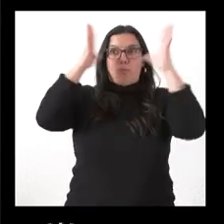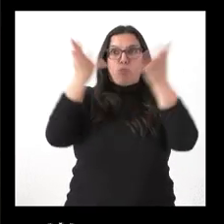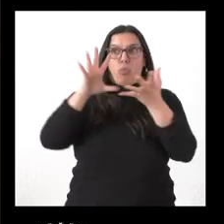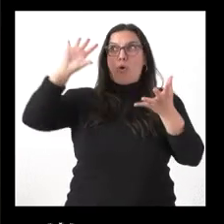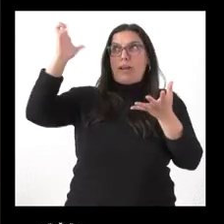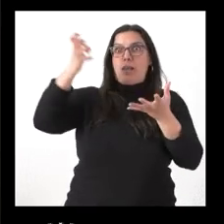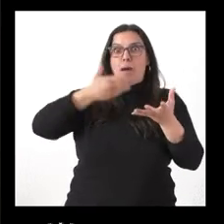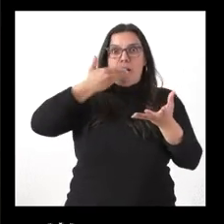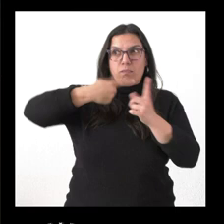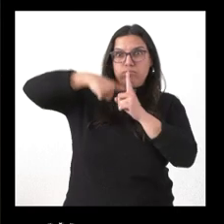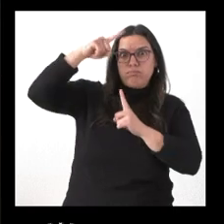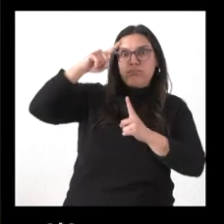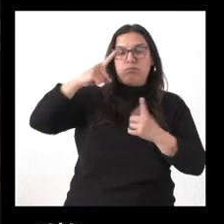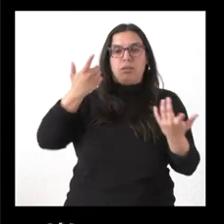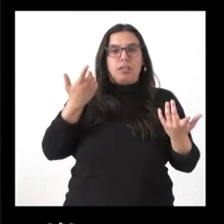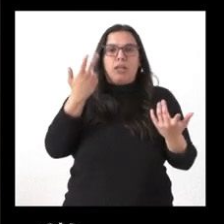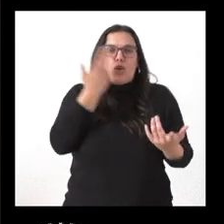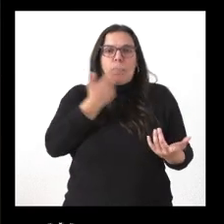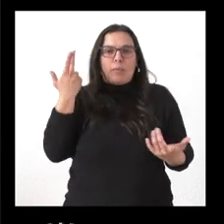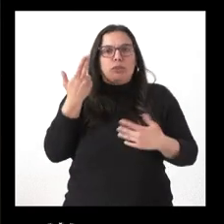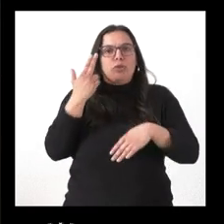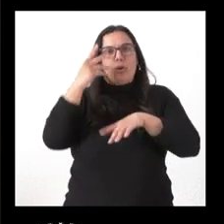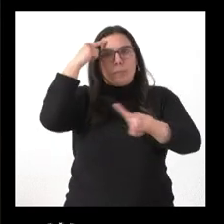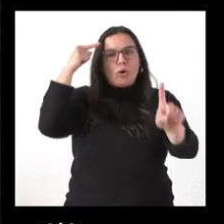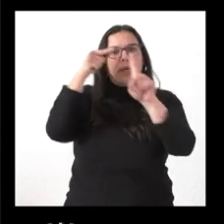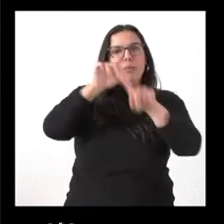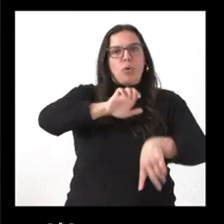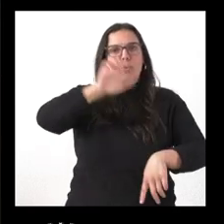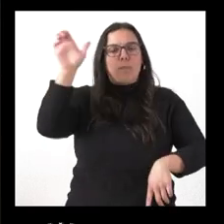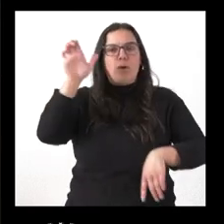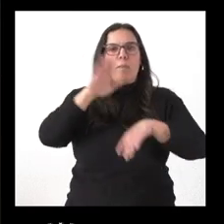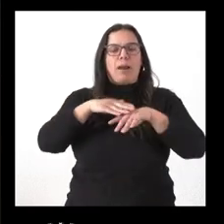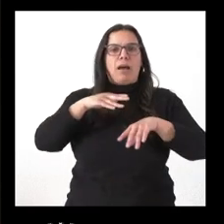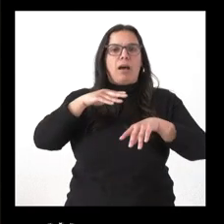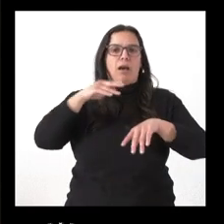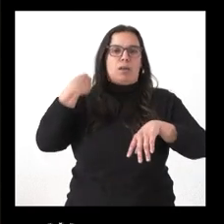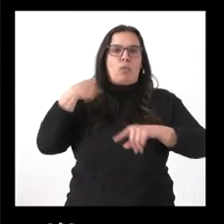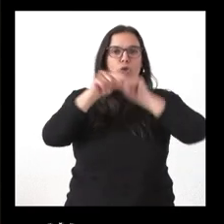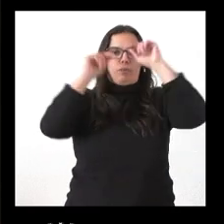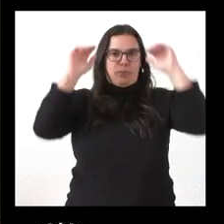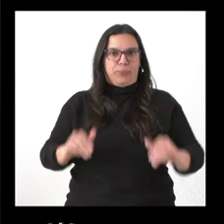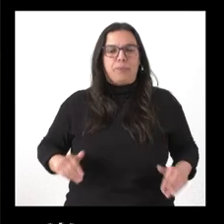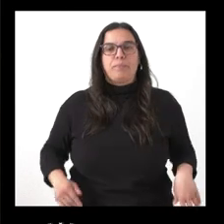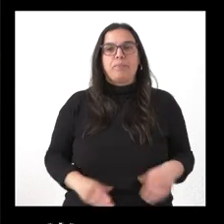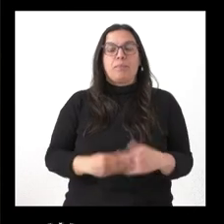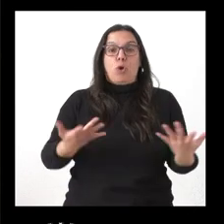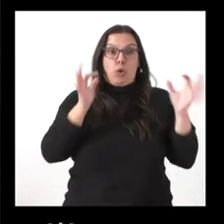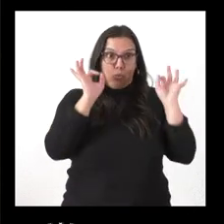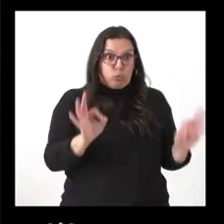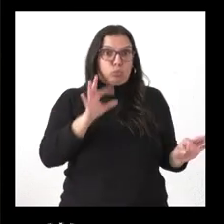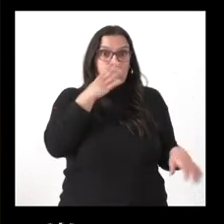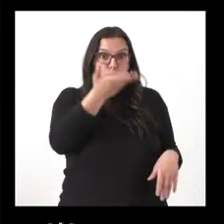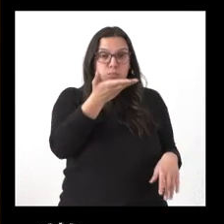al compromiso por los objetivos europeos de descarbonización precisamente por eso